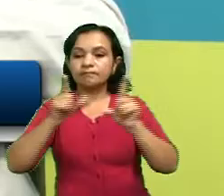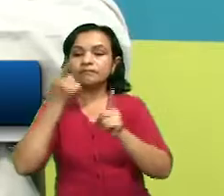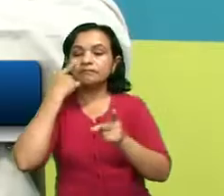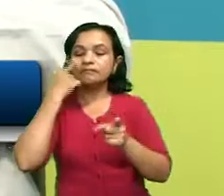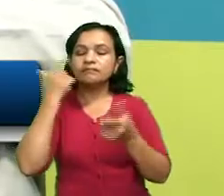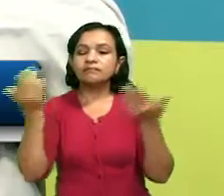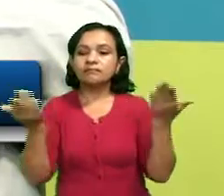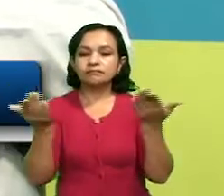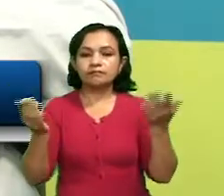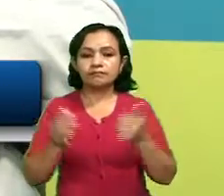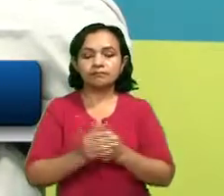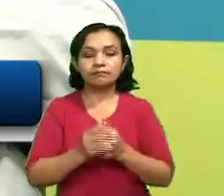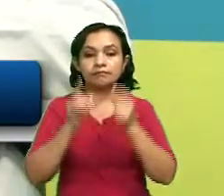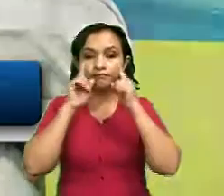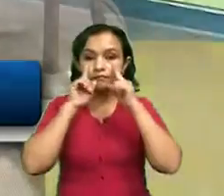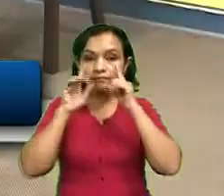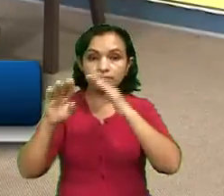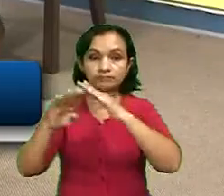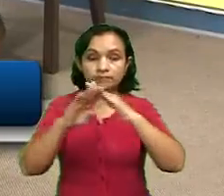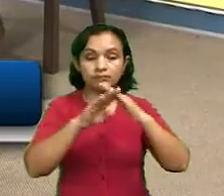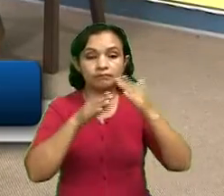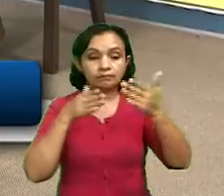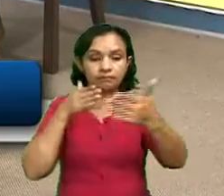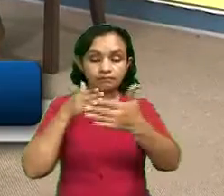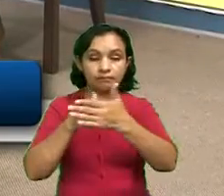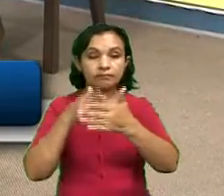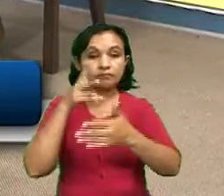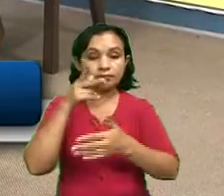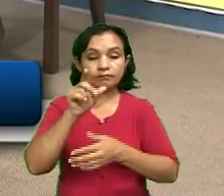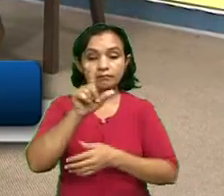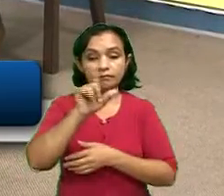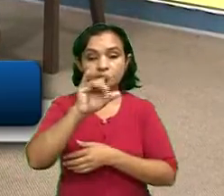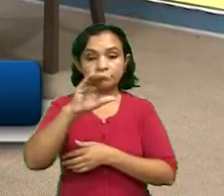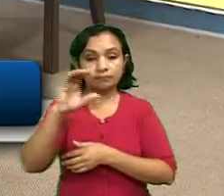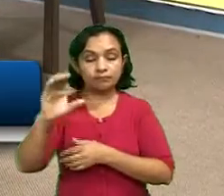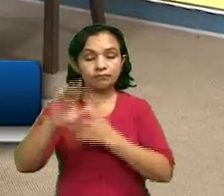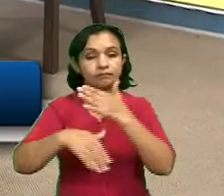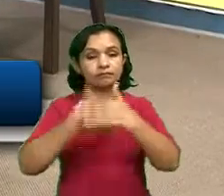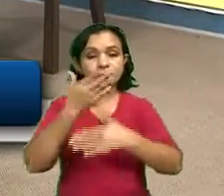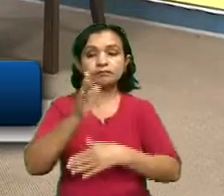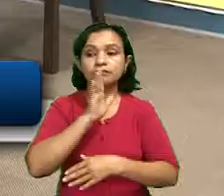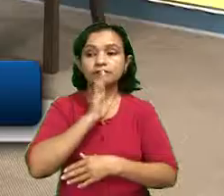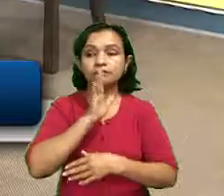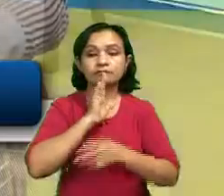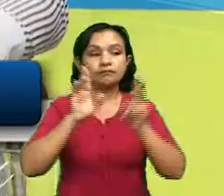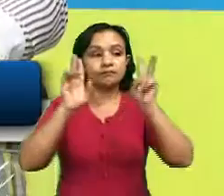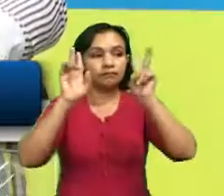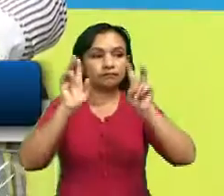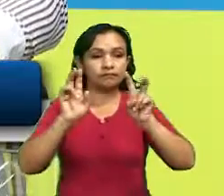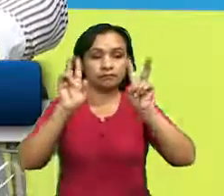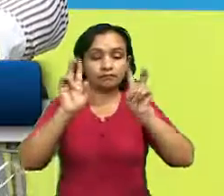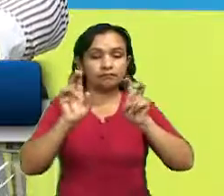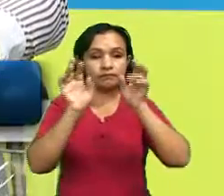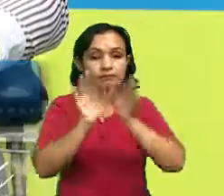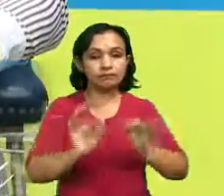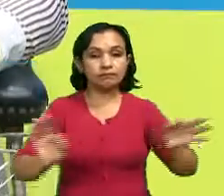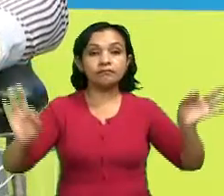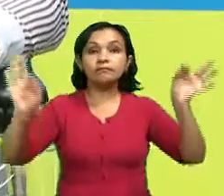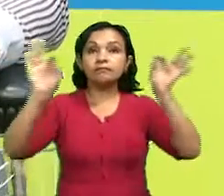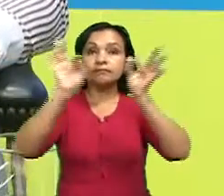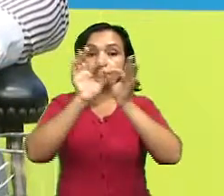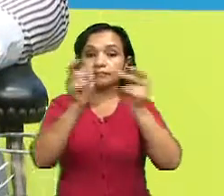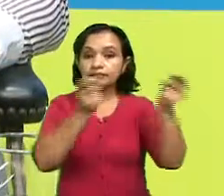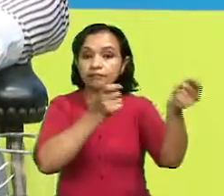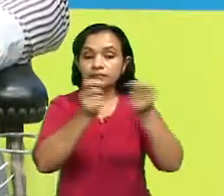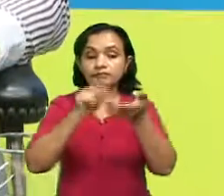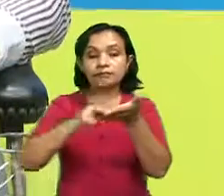está pasando, para prevenir. Nos vamos a una pausa, licenciada. Cuando regresemos vamos a seguir hablando más sobre este tema. La importancia del control